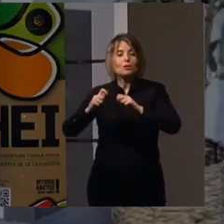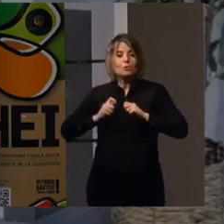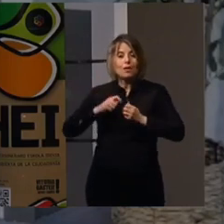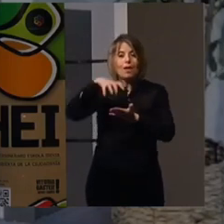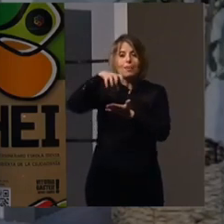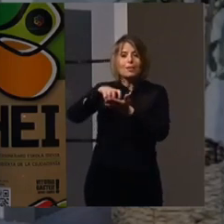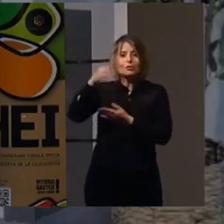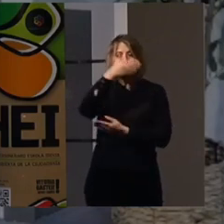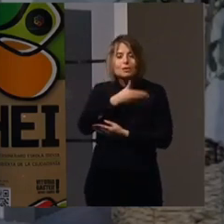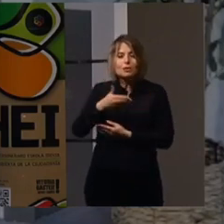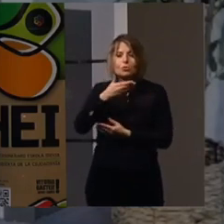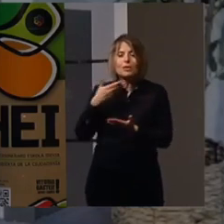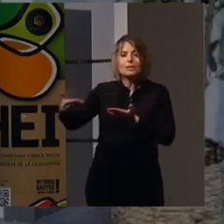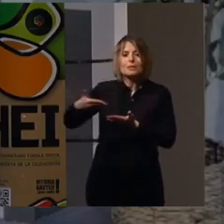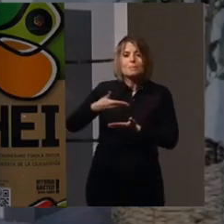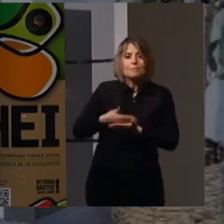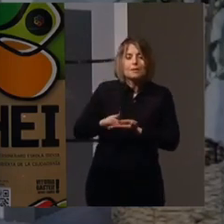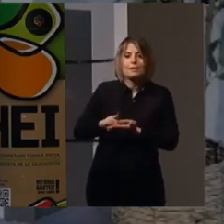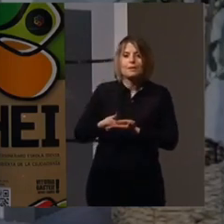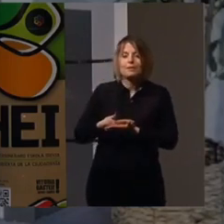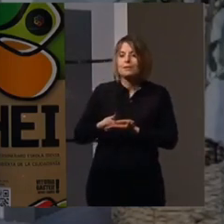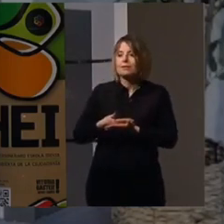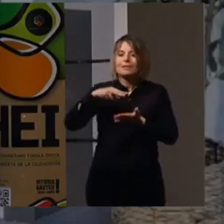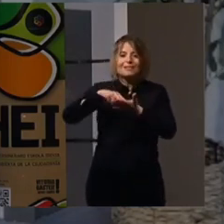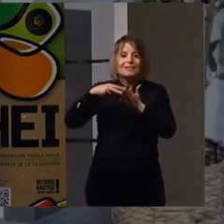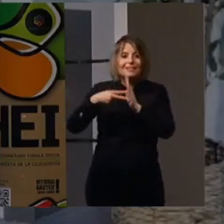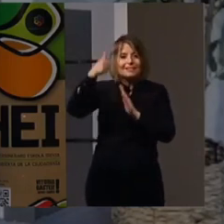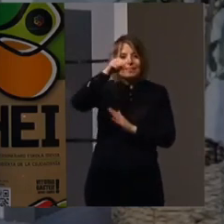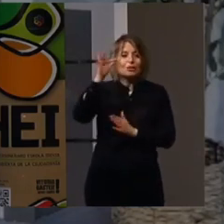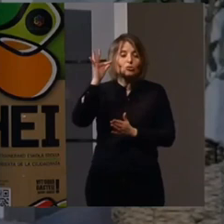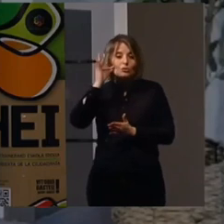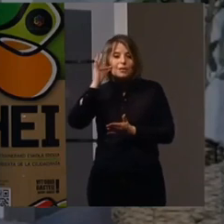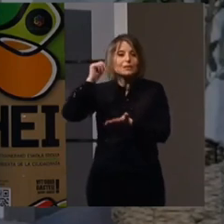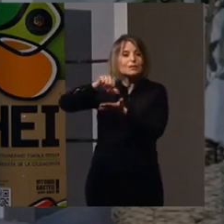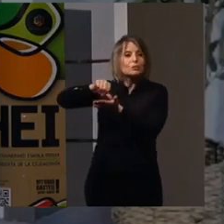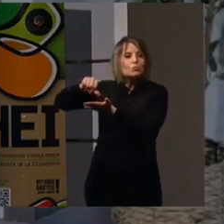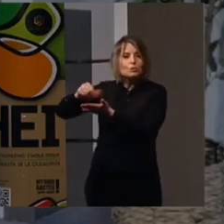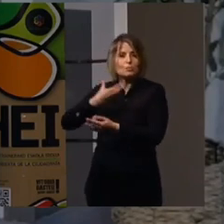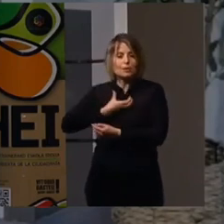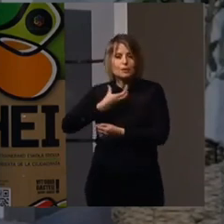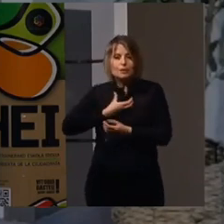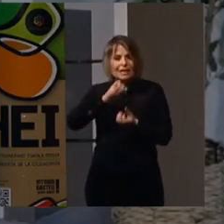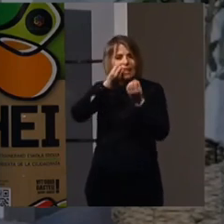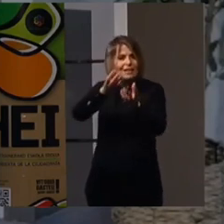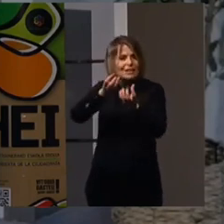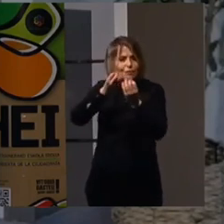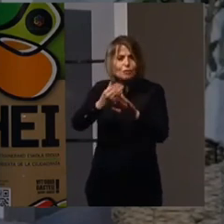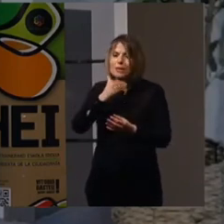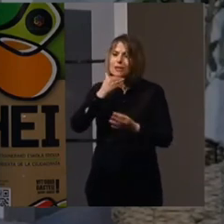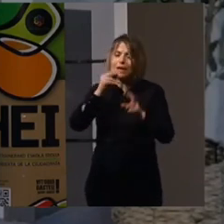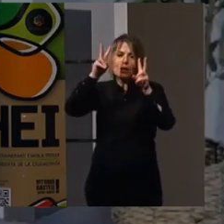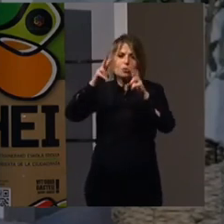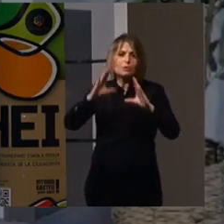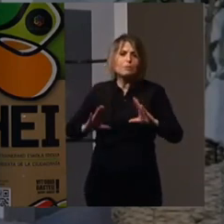posibilidad a los centros escolares de poder solicitar la presencia de técnicos y técnicas municipales para dar información o tratar sobre algún tema